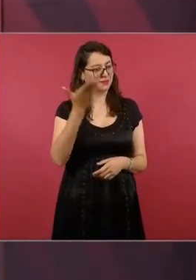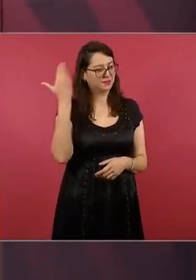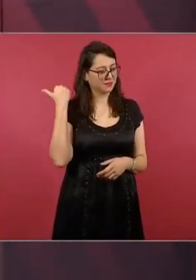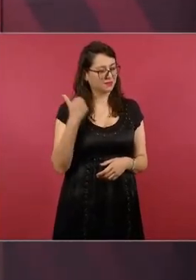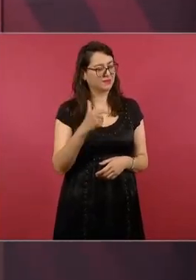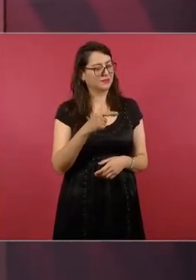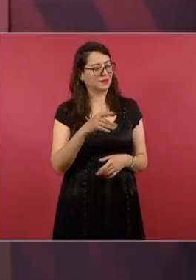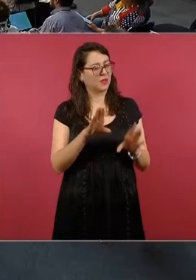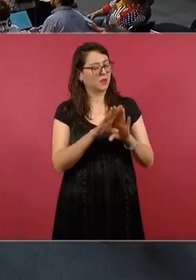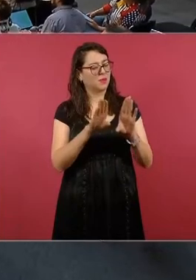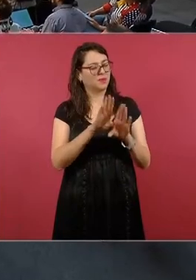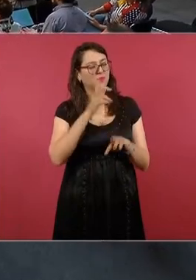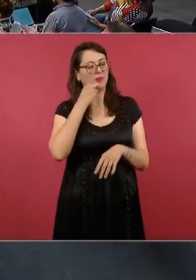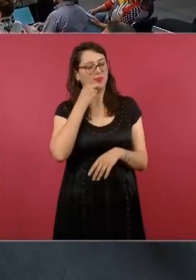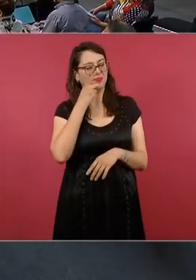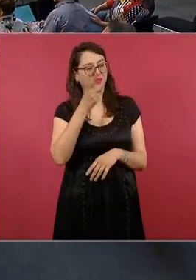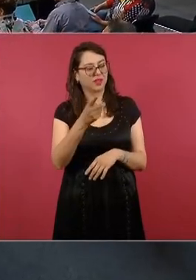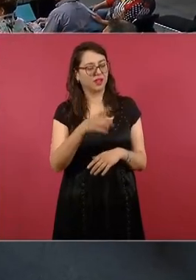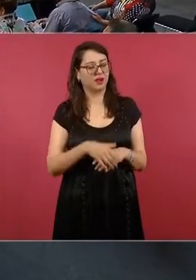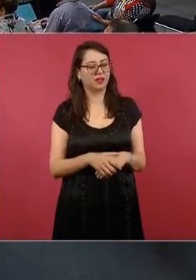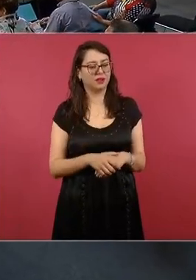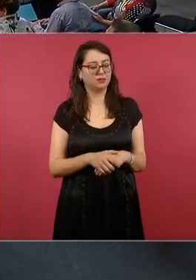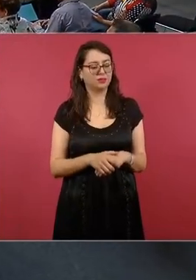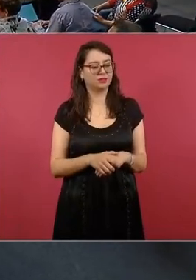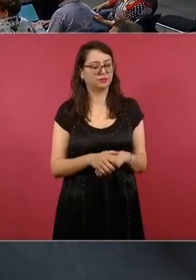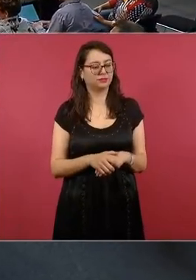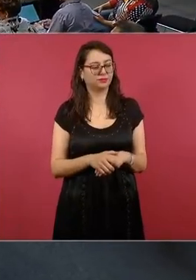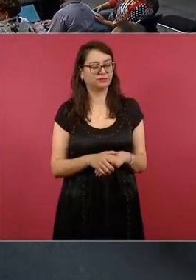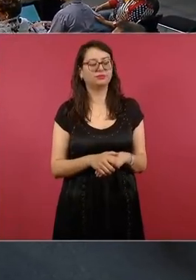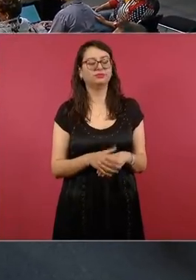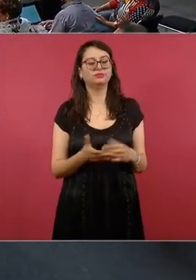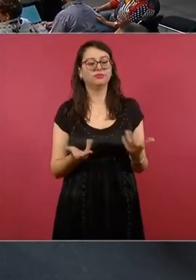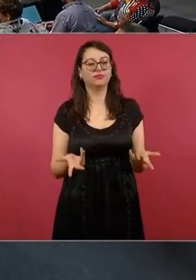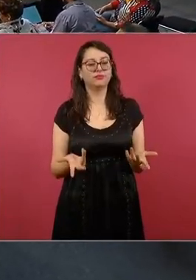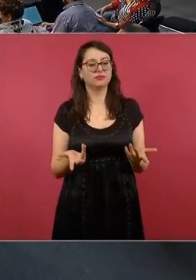también son gentes del pueblo,